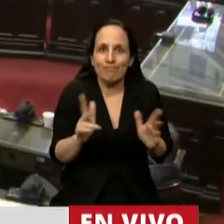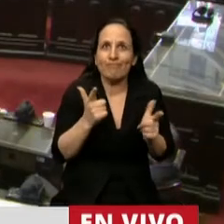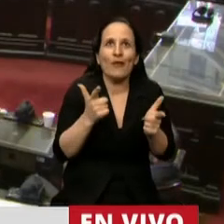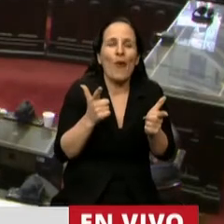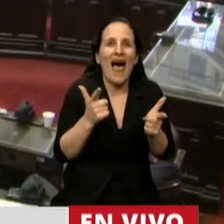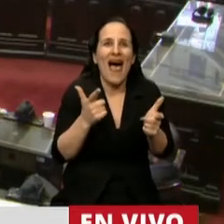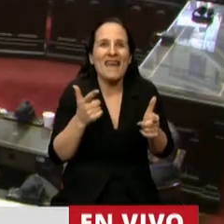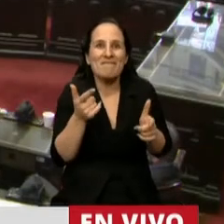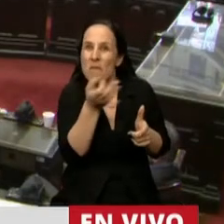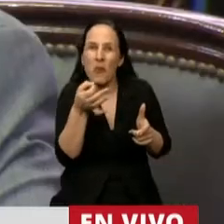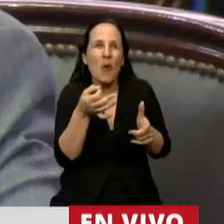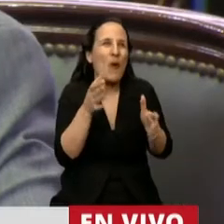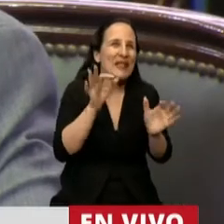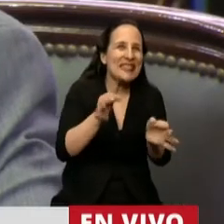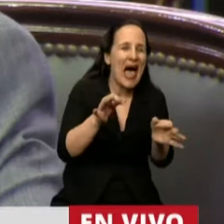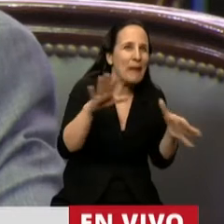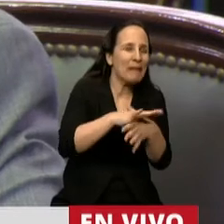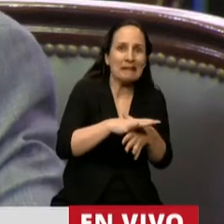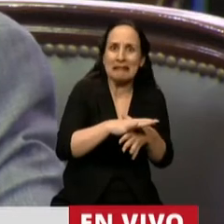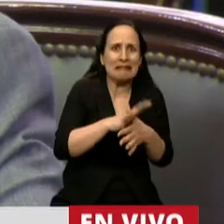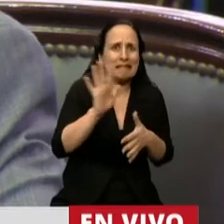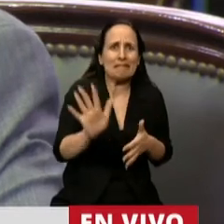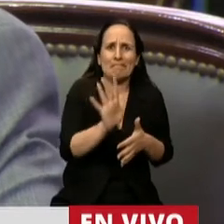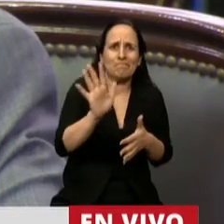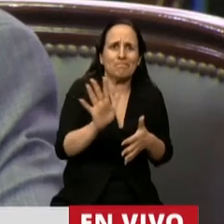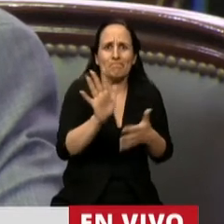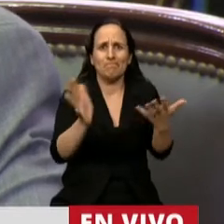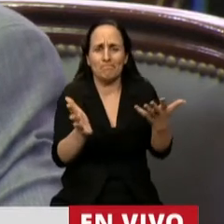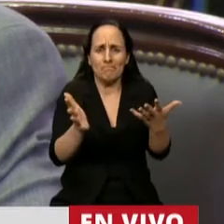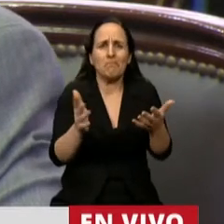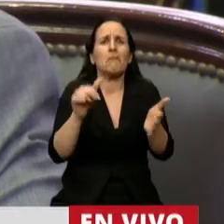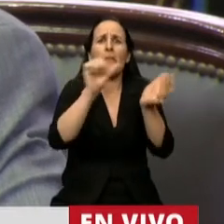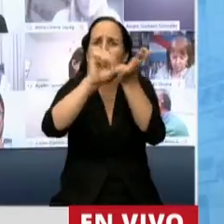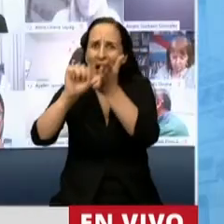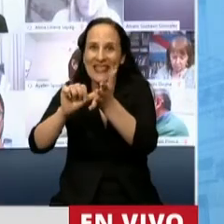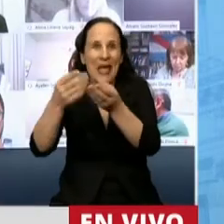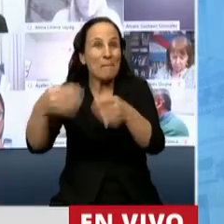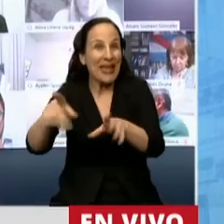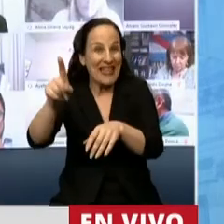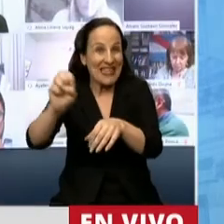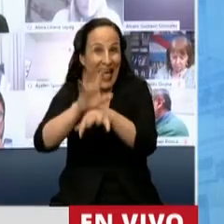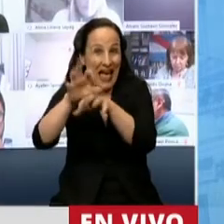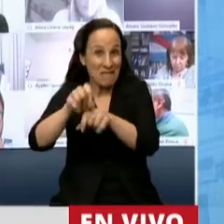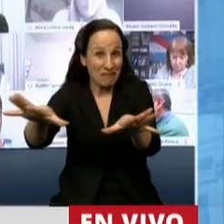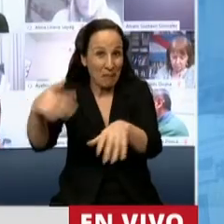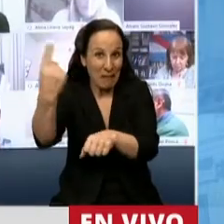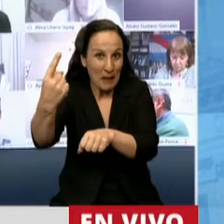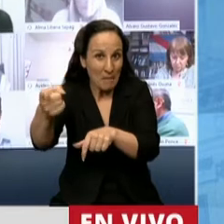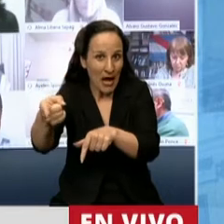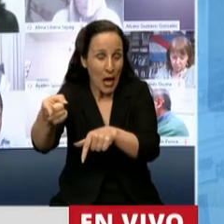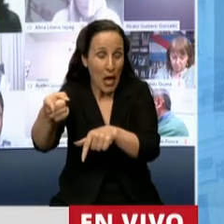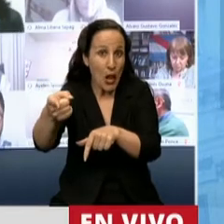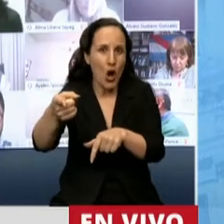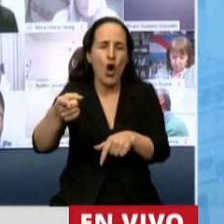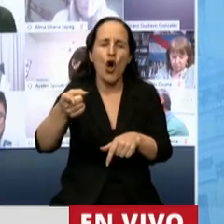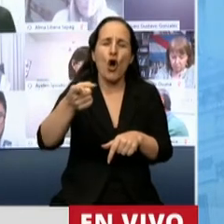la paradoja, donde inclusive en aquellos países que comenzaron antes y que